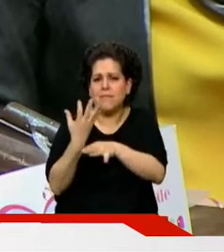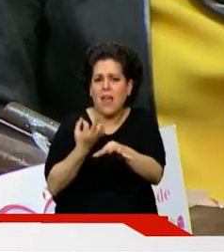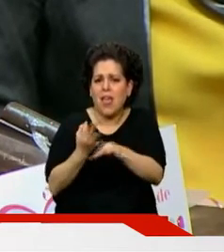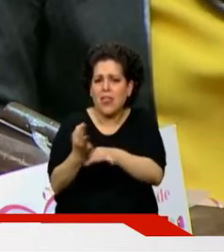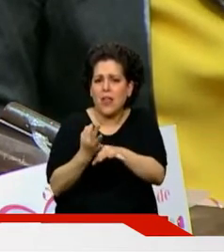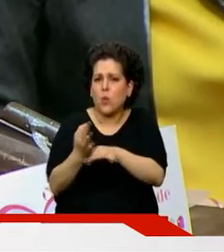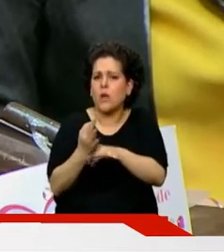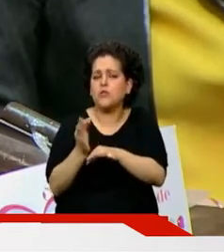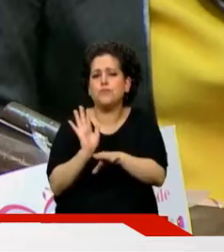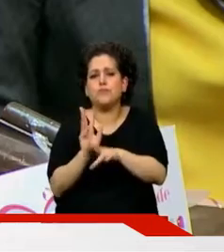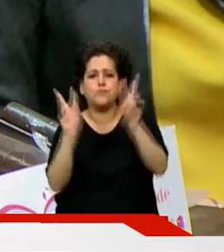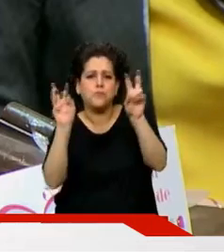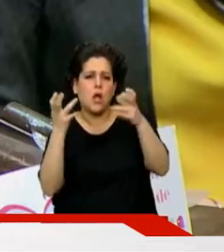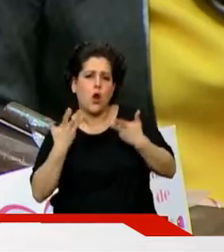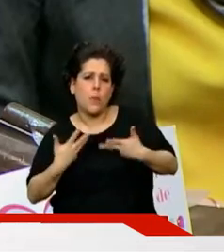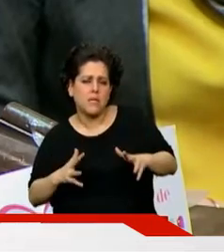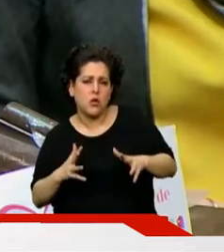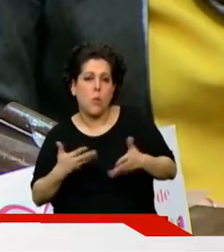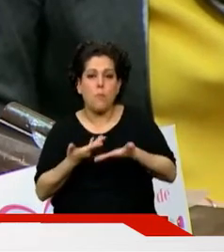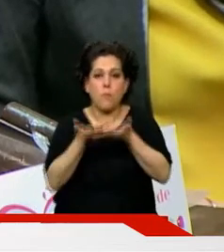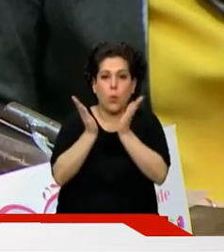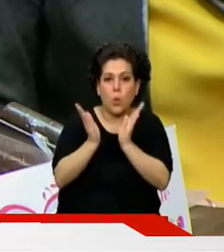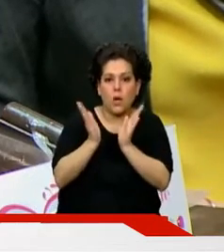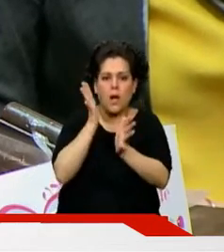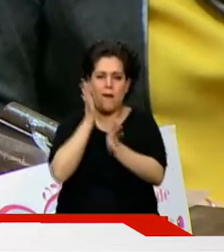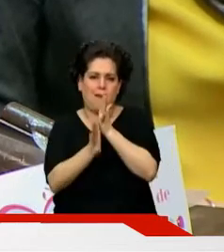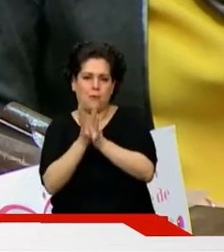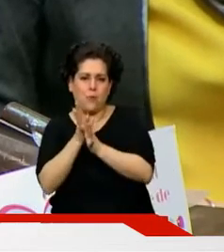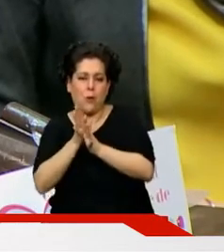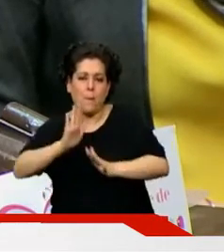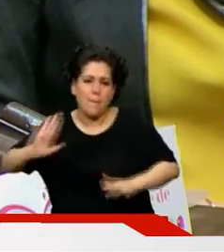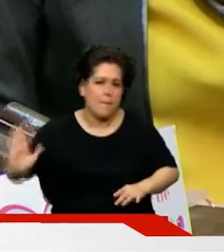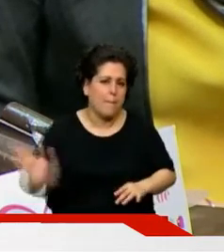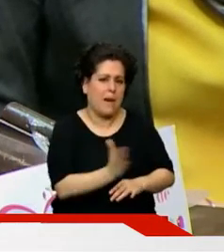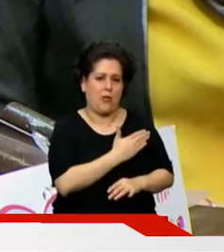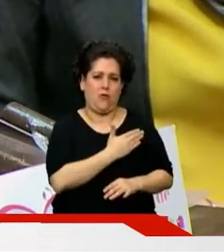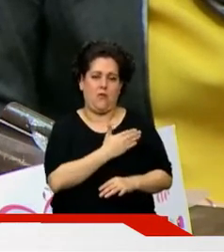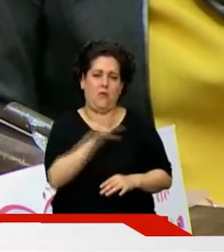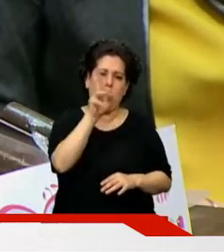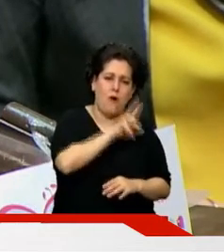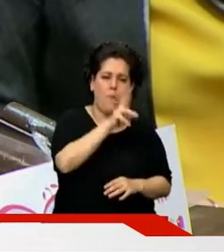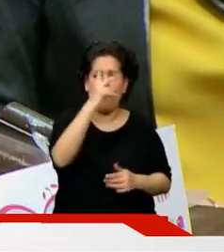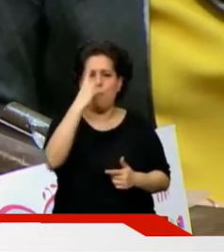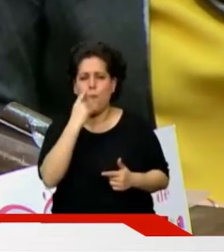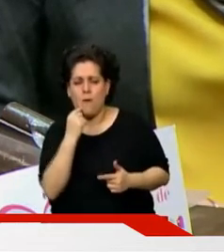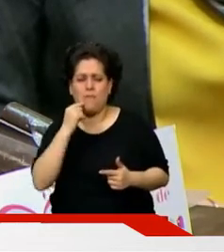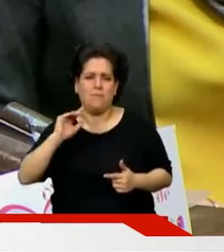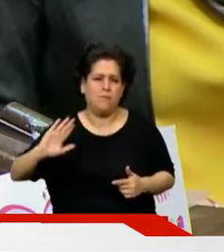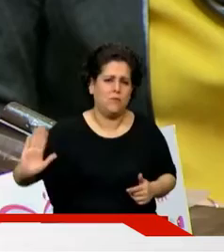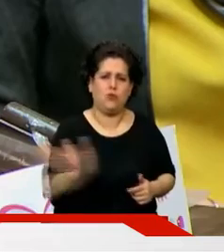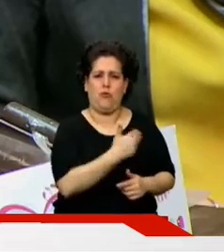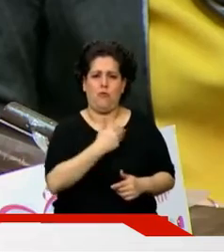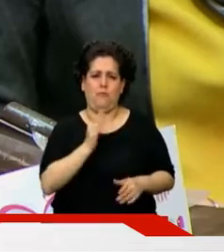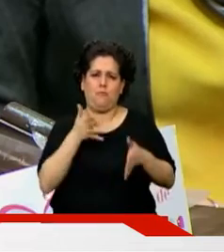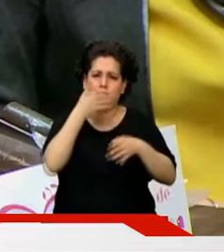se concretó lo de el cobro de ganancias al Poder Judicial, diputado. Sí, eso